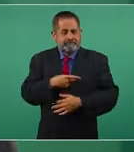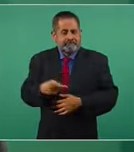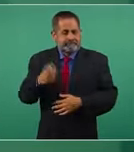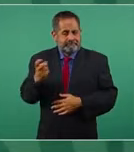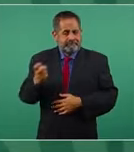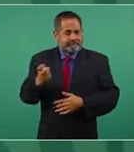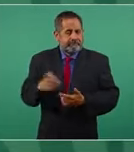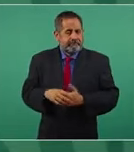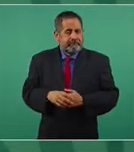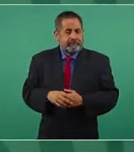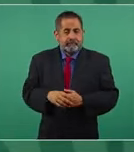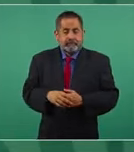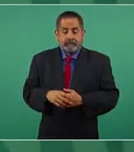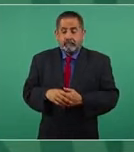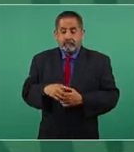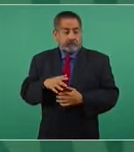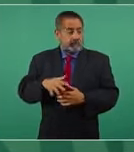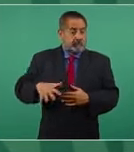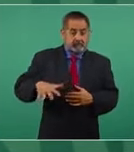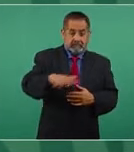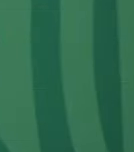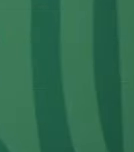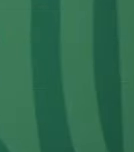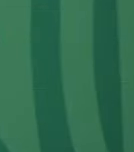es por el bien de todos,